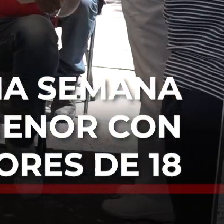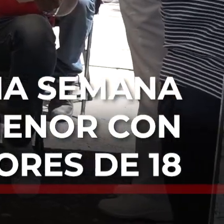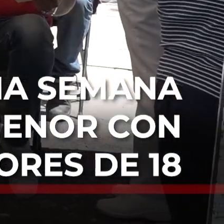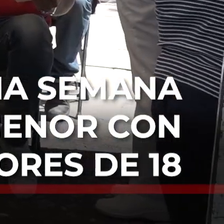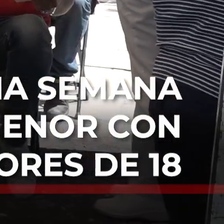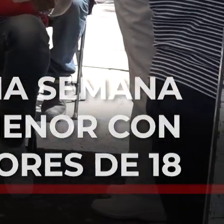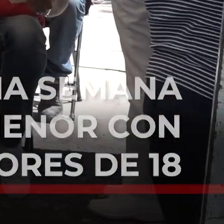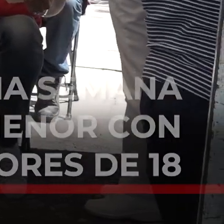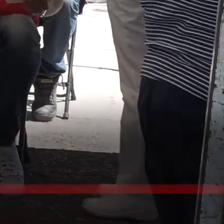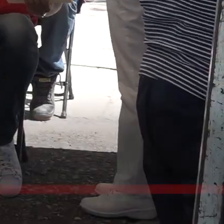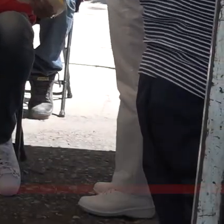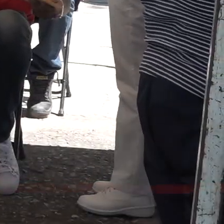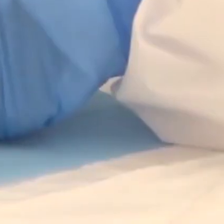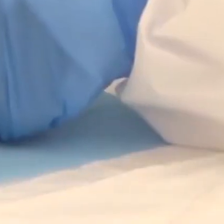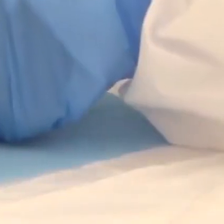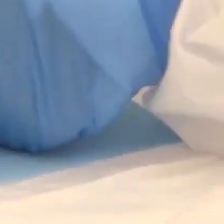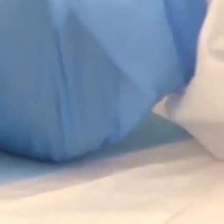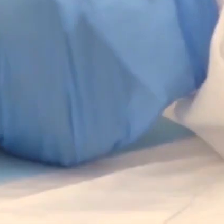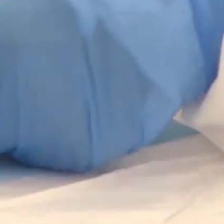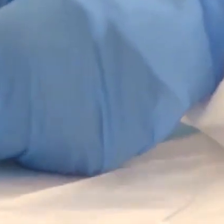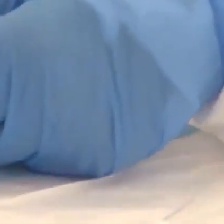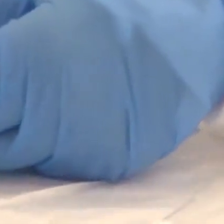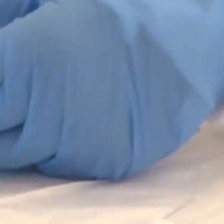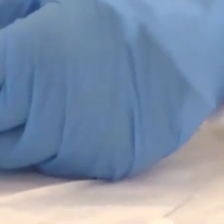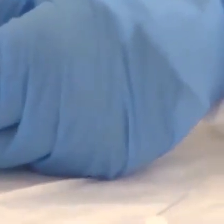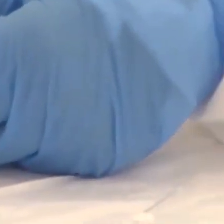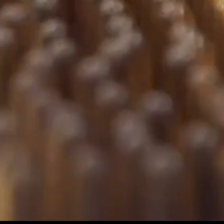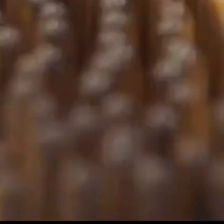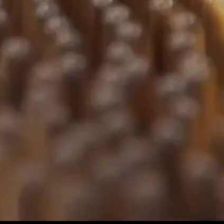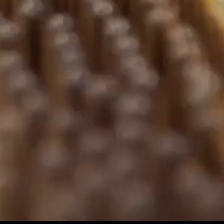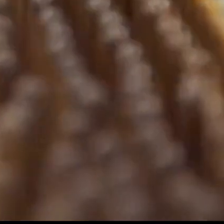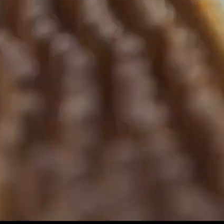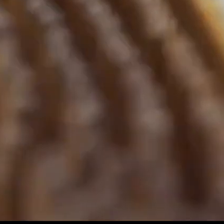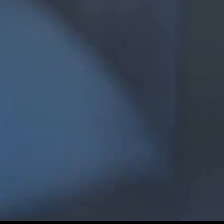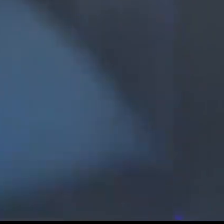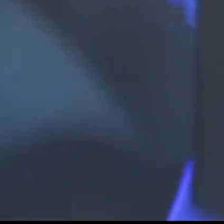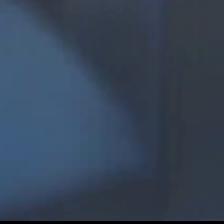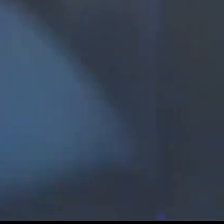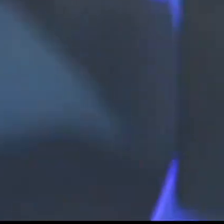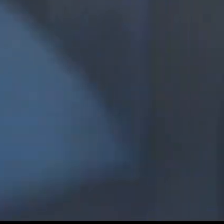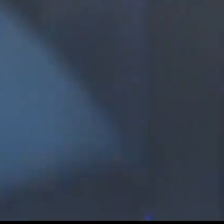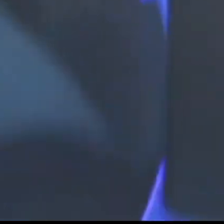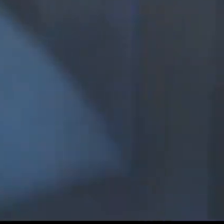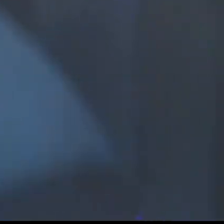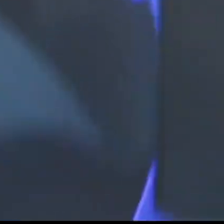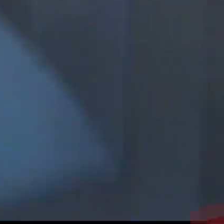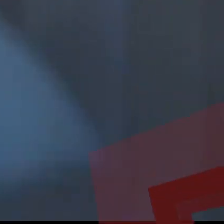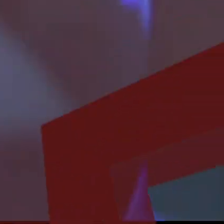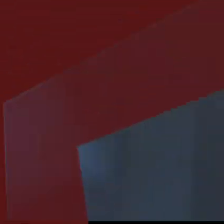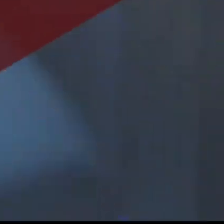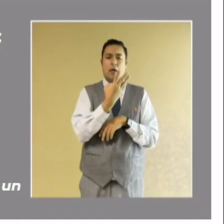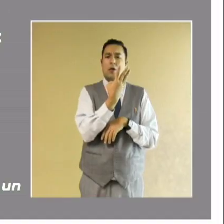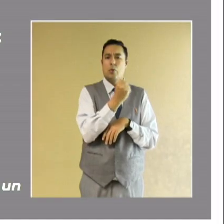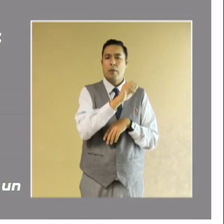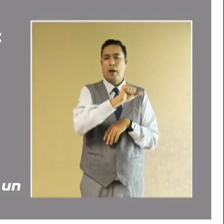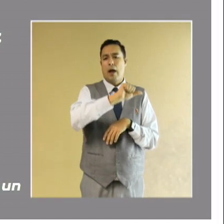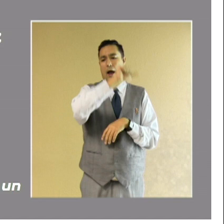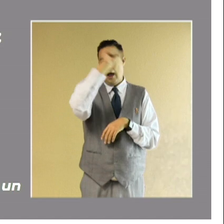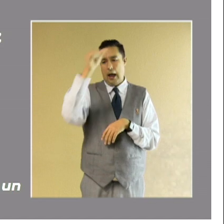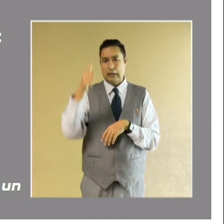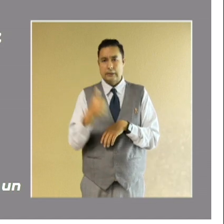zona industrial en el caso de soledad los puntos serán la escuela primaria pedro montoya y la secundaria graciano sánchez